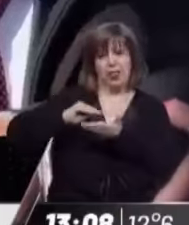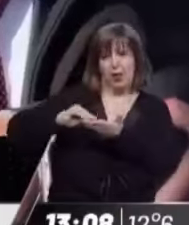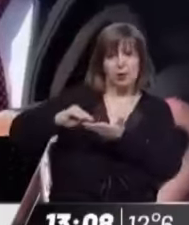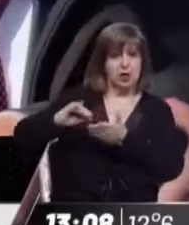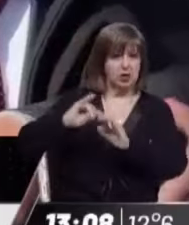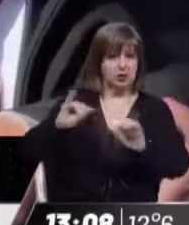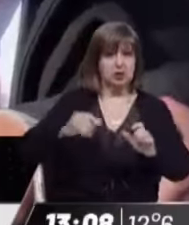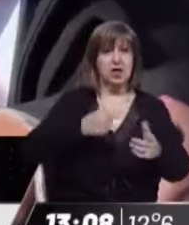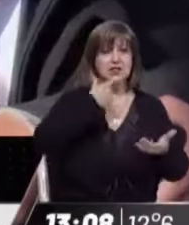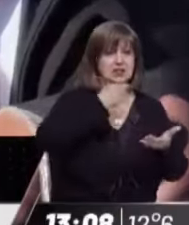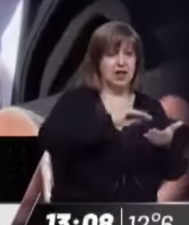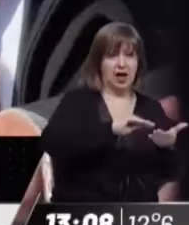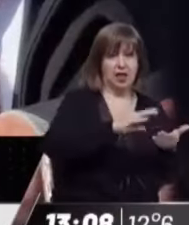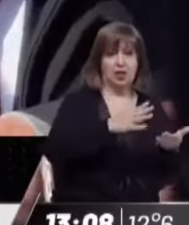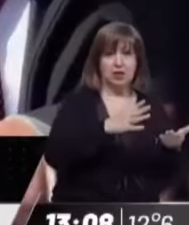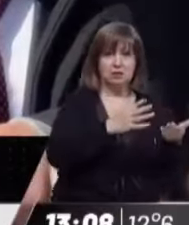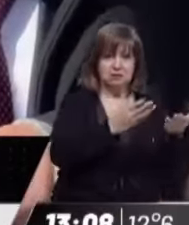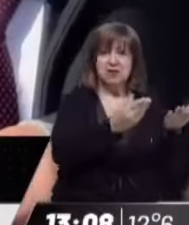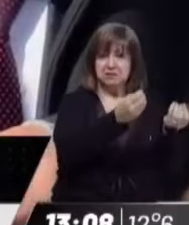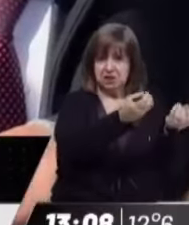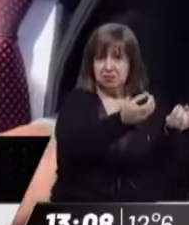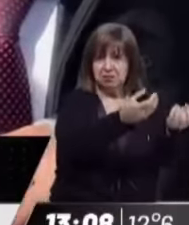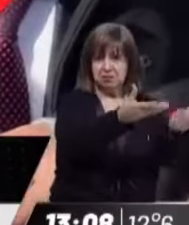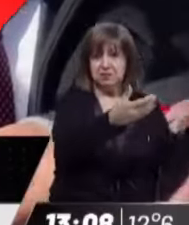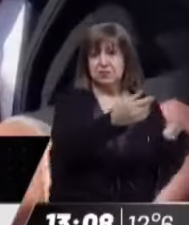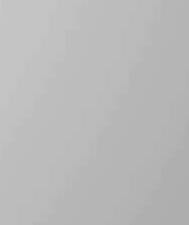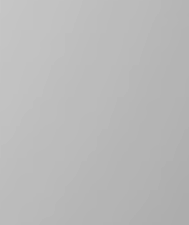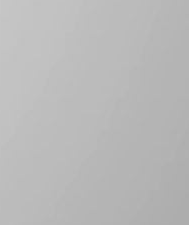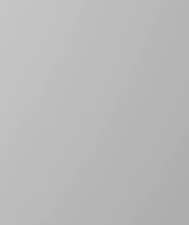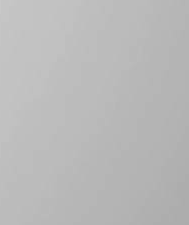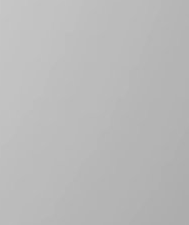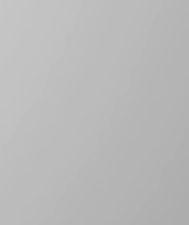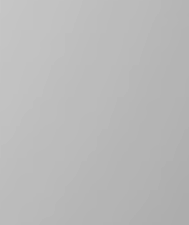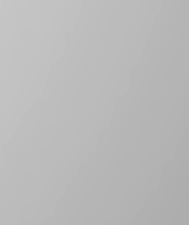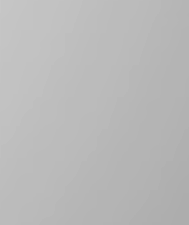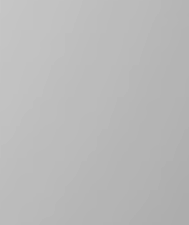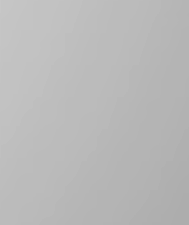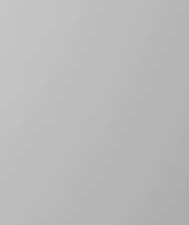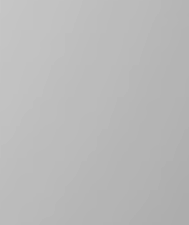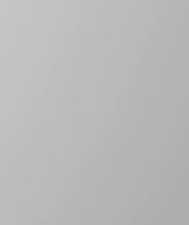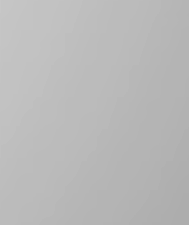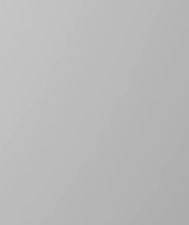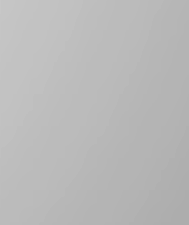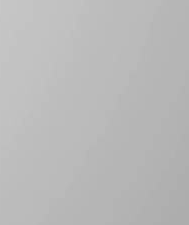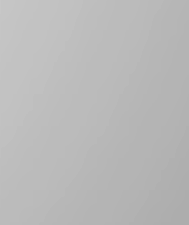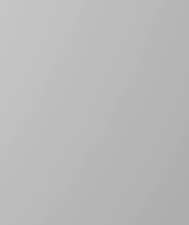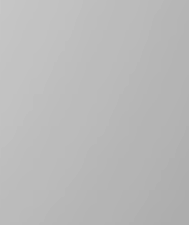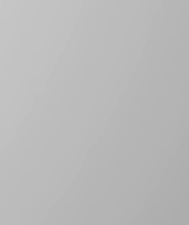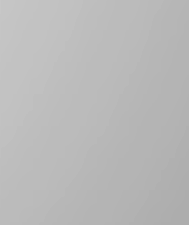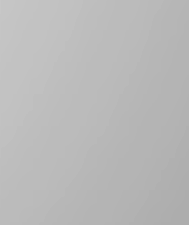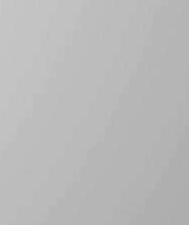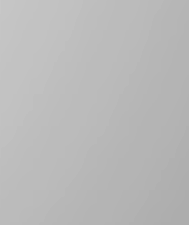en la Cámara de Senadores. La mayoría de los senadores que son de mi partido van a apoyar la ley base, ¿no?